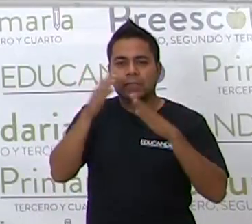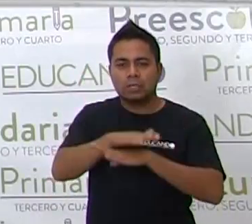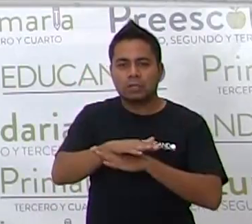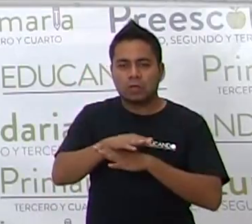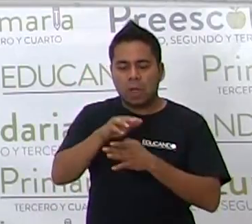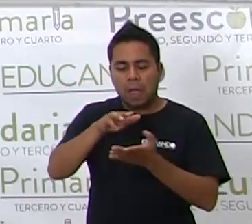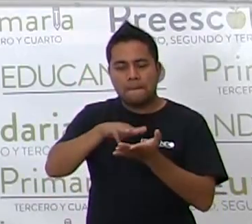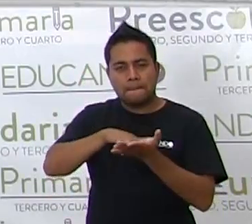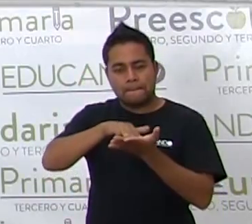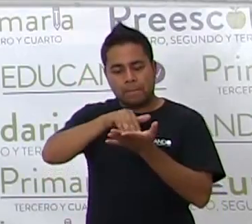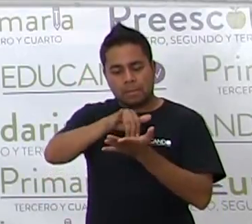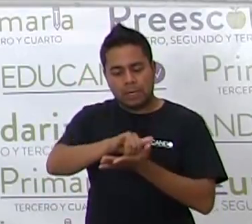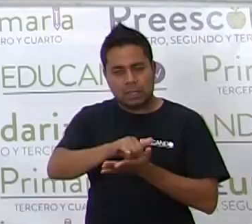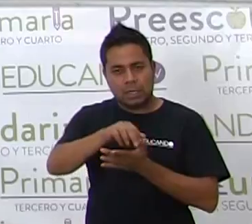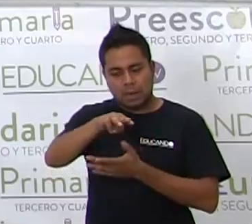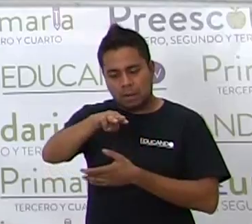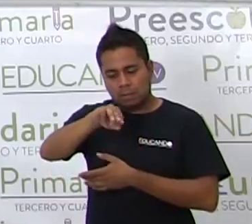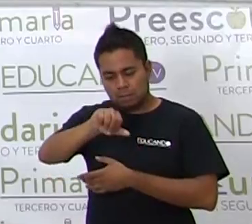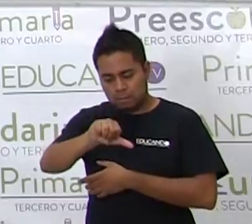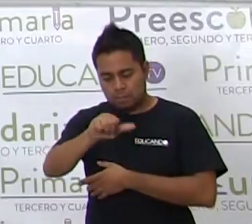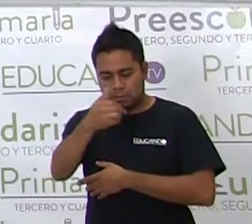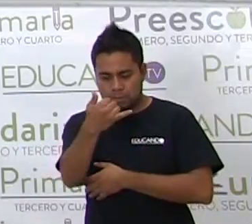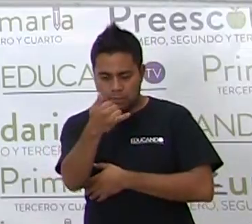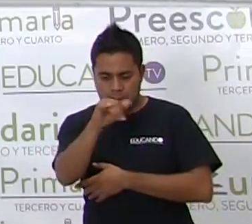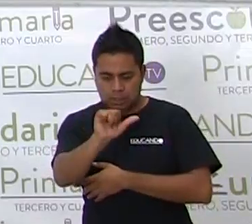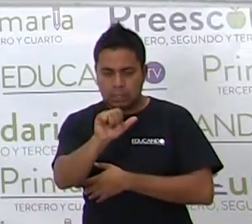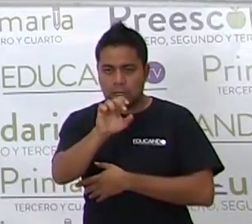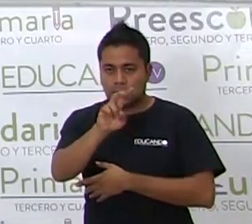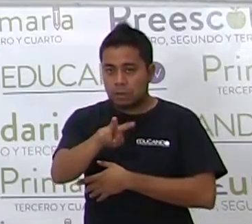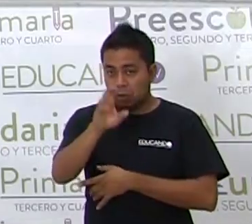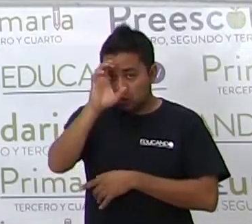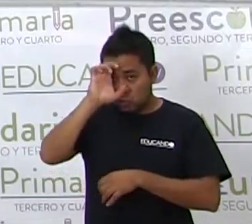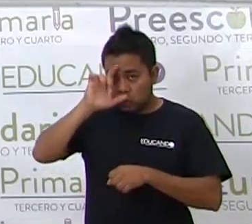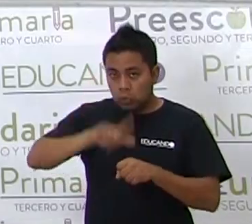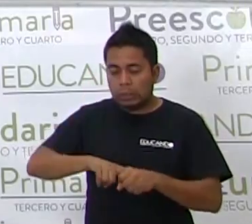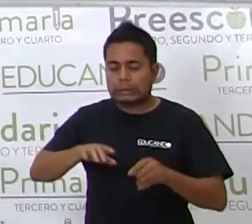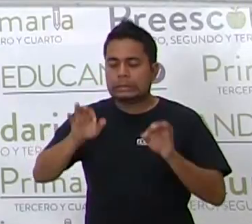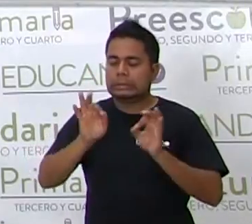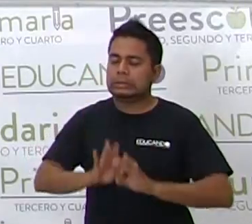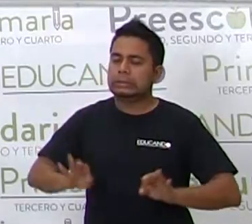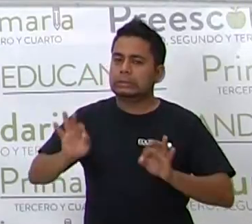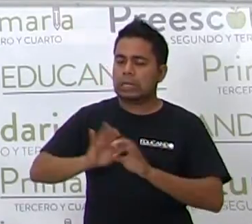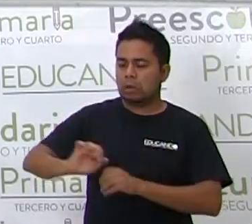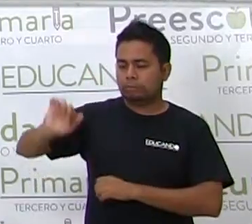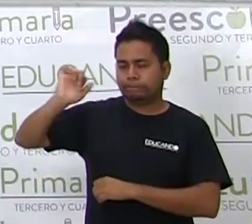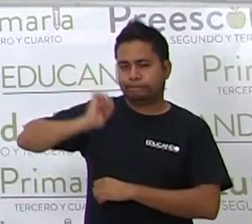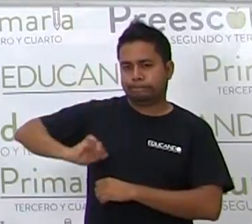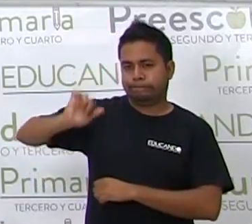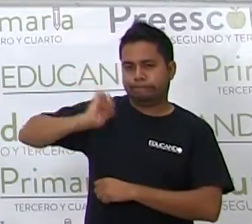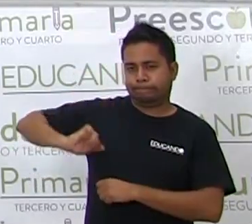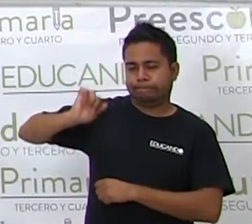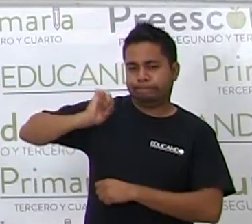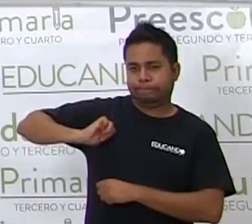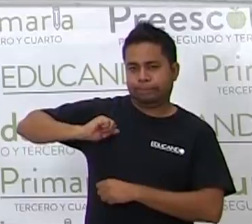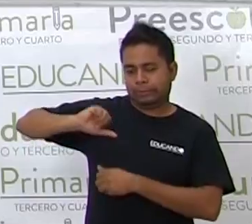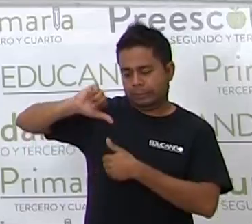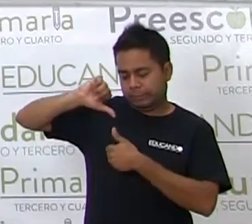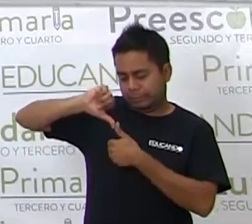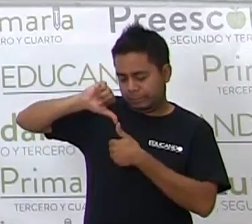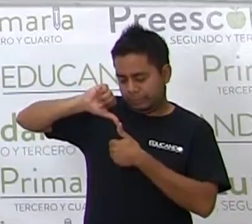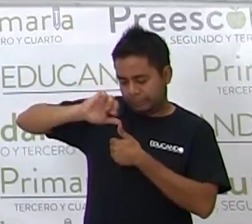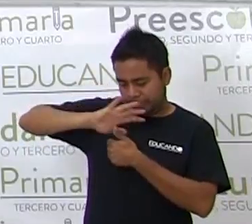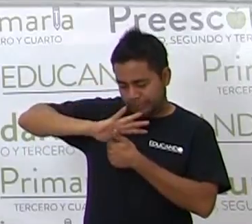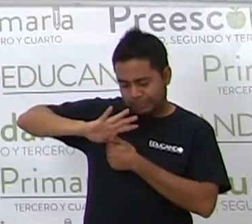mayas, esta cultura tan esplendorosa e importante de Mesoamérica, la cual fue parte fundamental